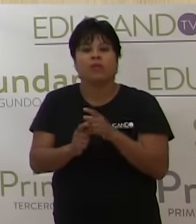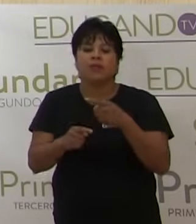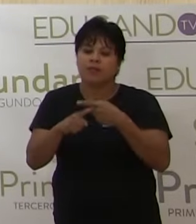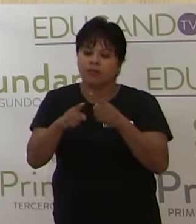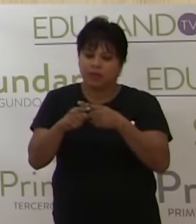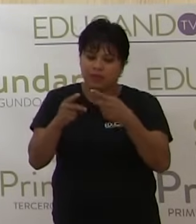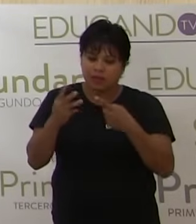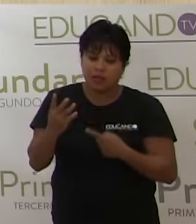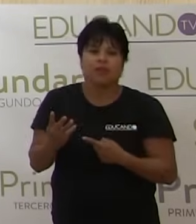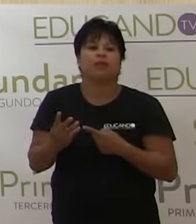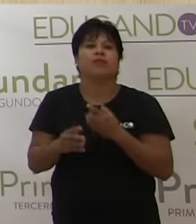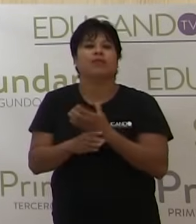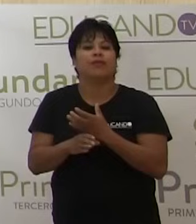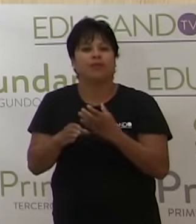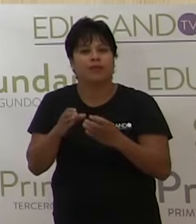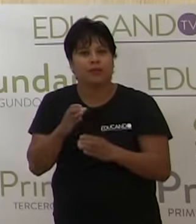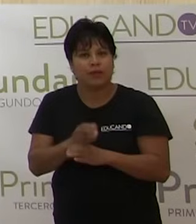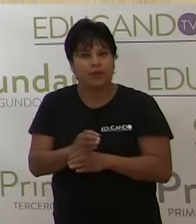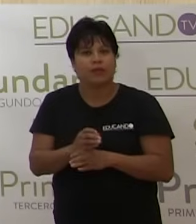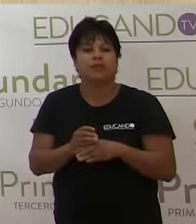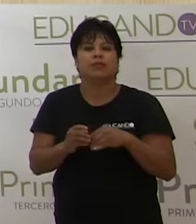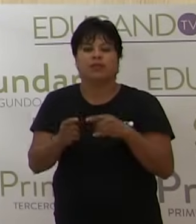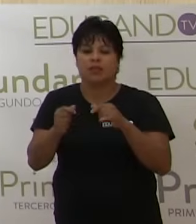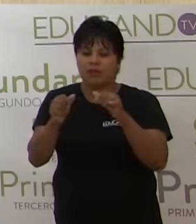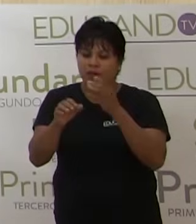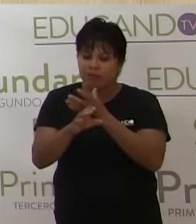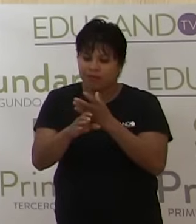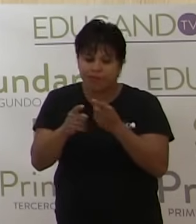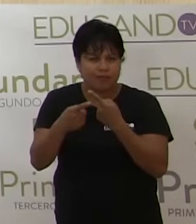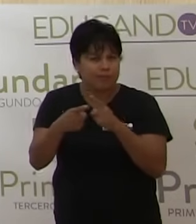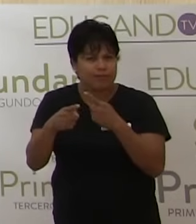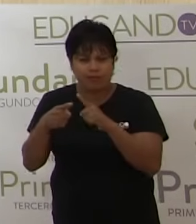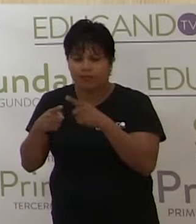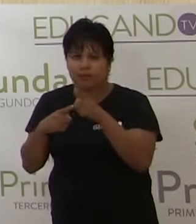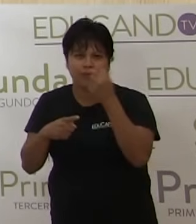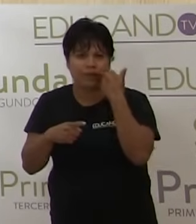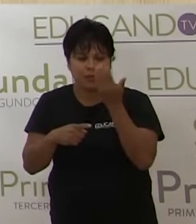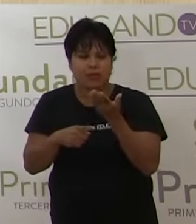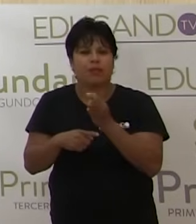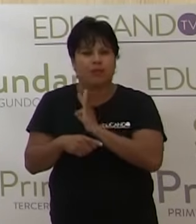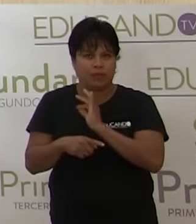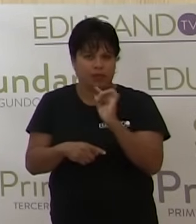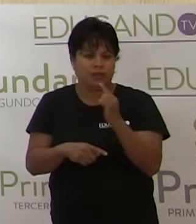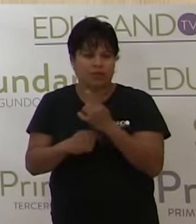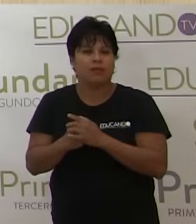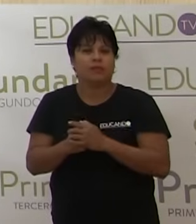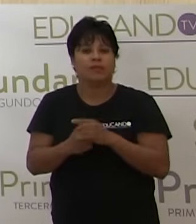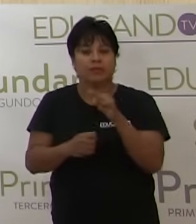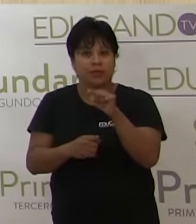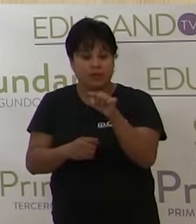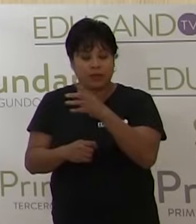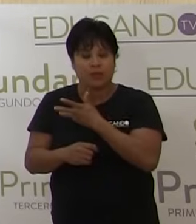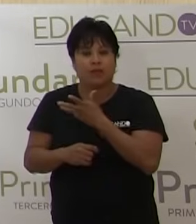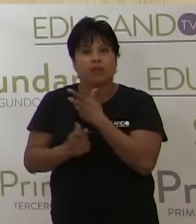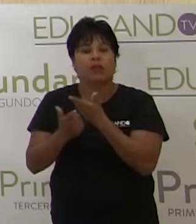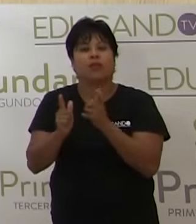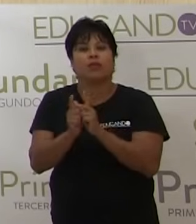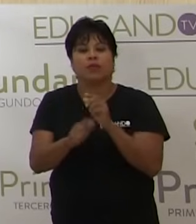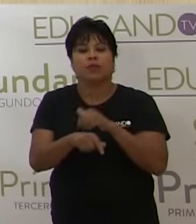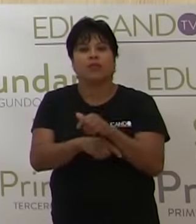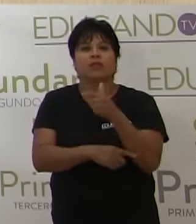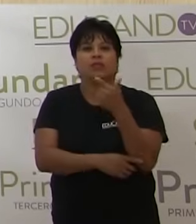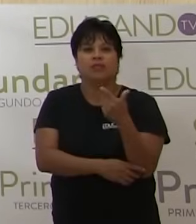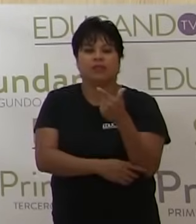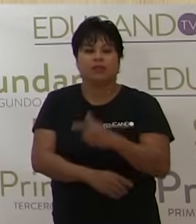elementos de cosas de figuras de lo que tú quieras puedes ser y aquí tengo una colección del número